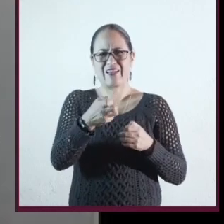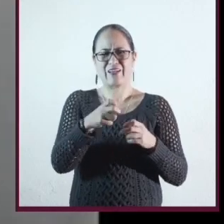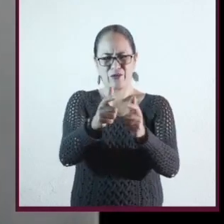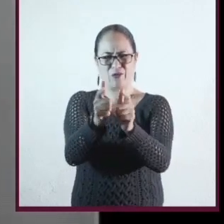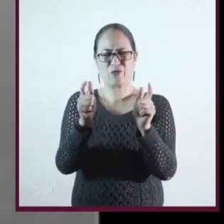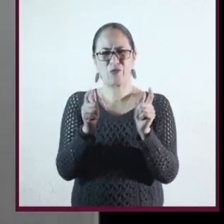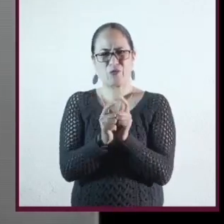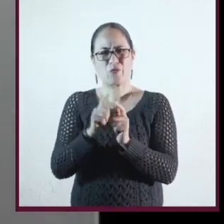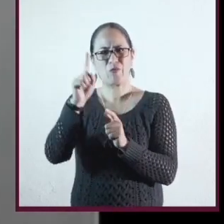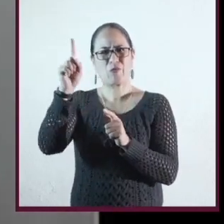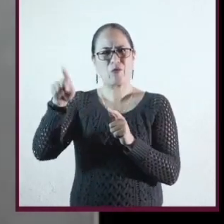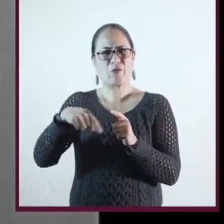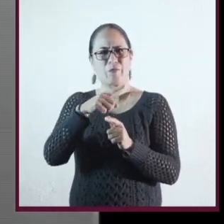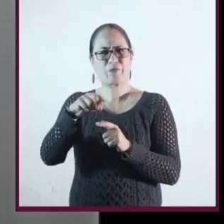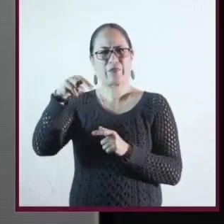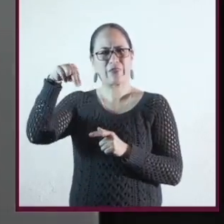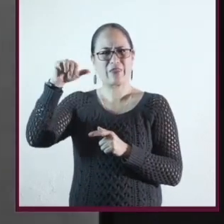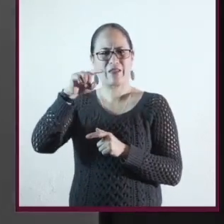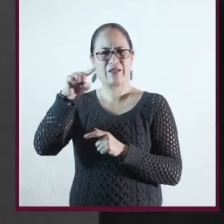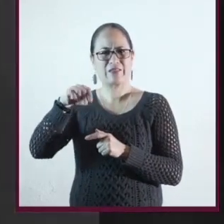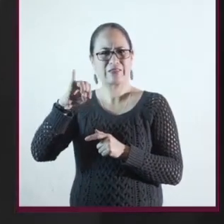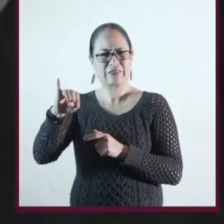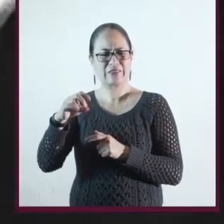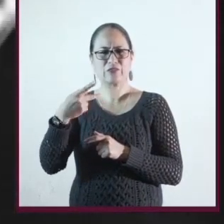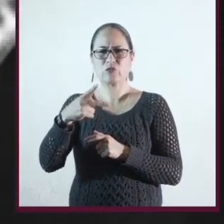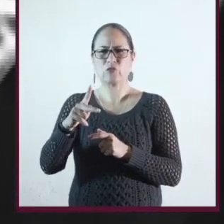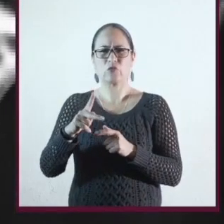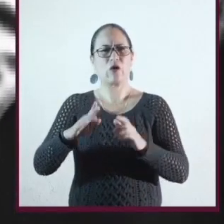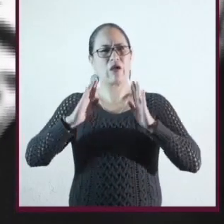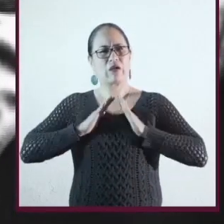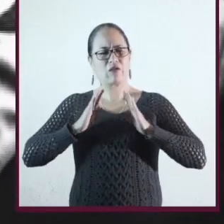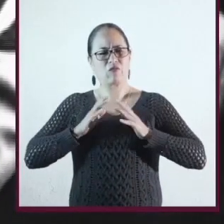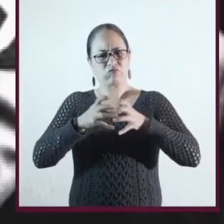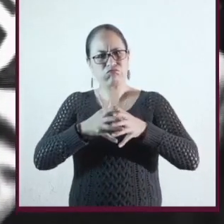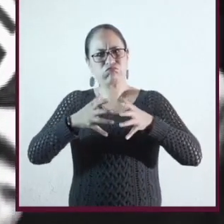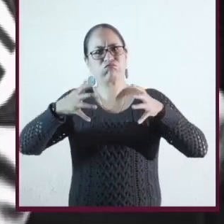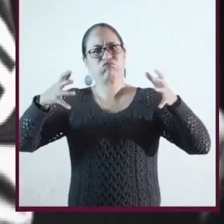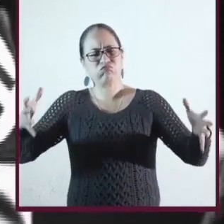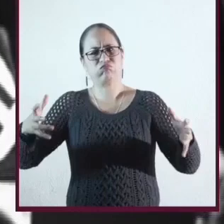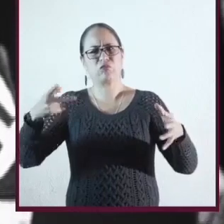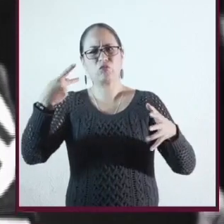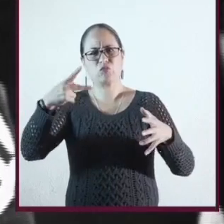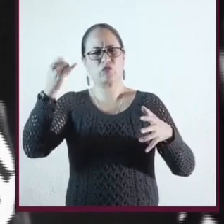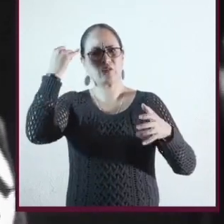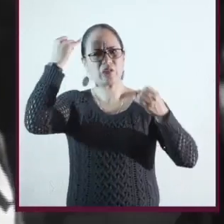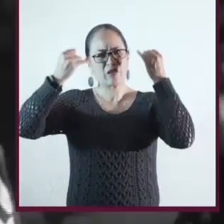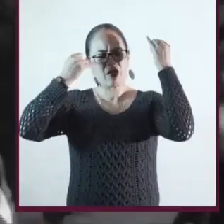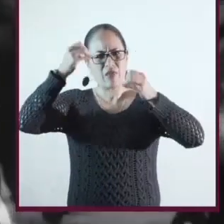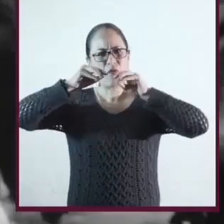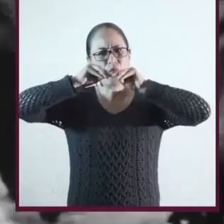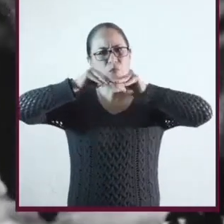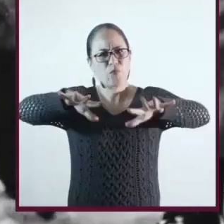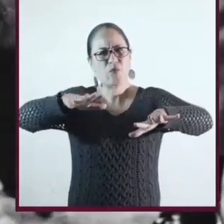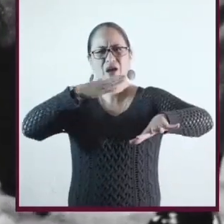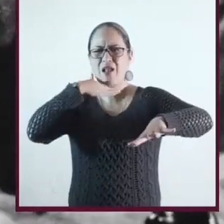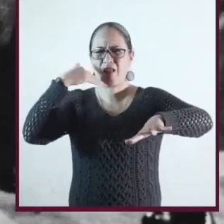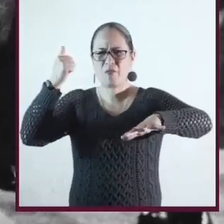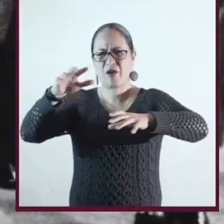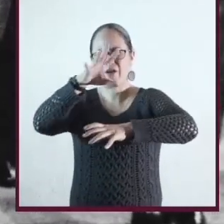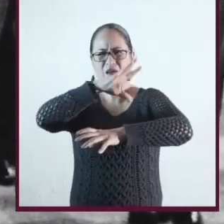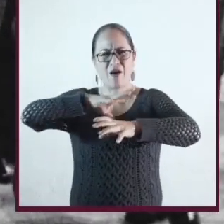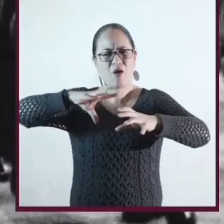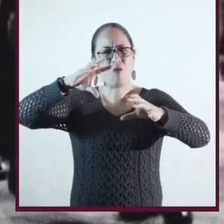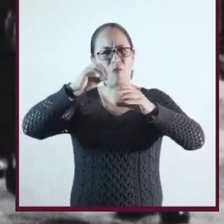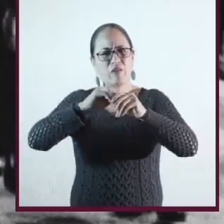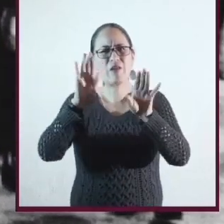todos los rincones de Alemania con éxito. Es decir, la propaganda formó parte de su manera de atraer,